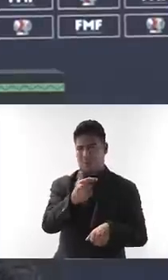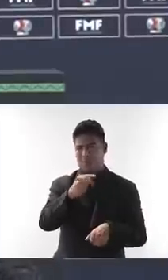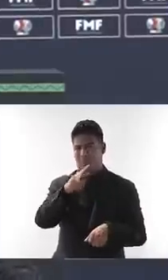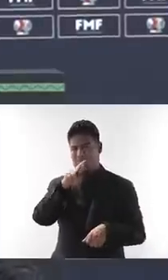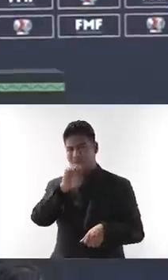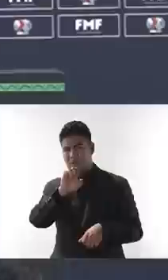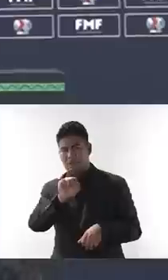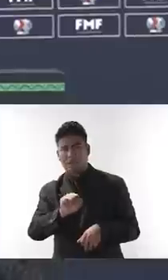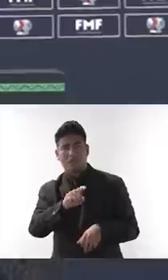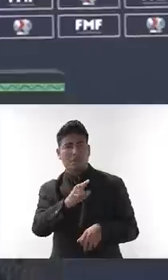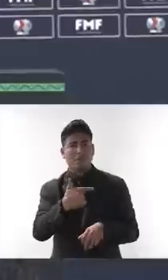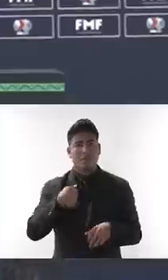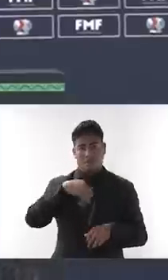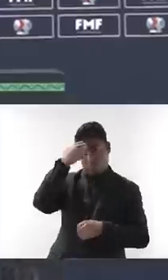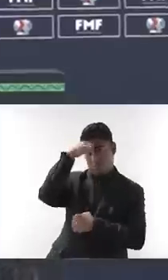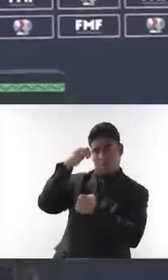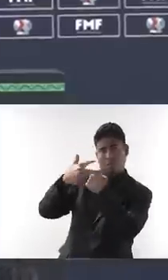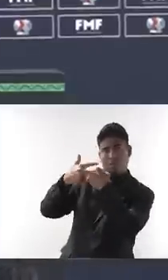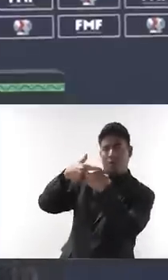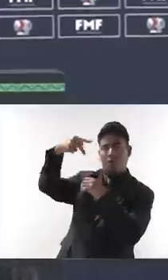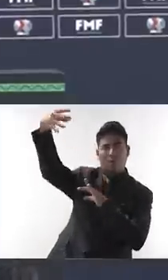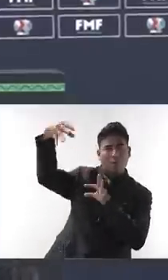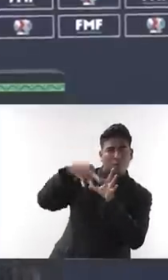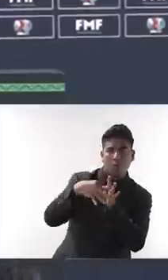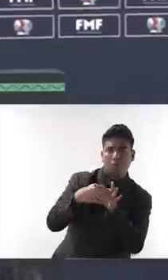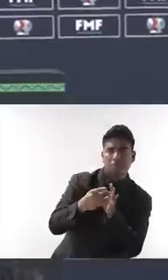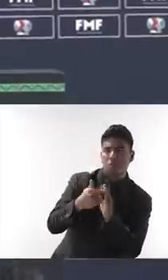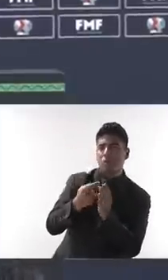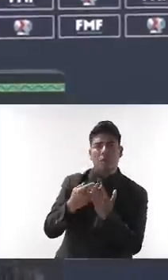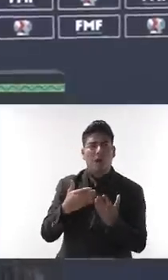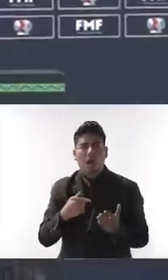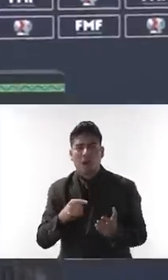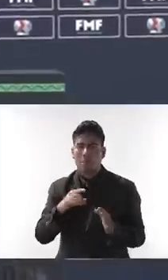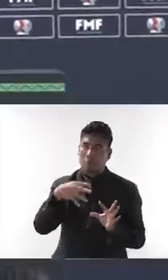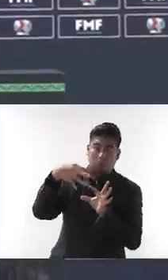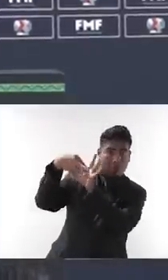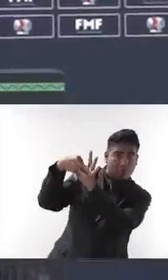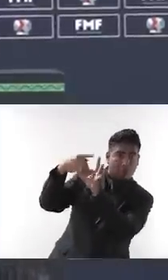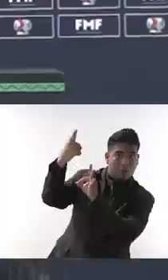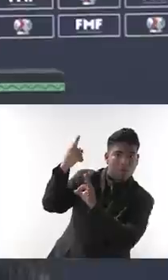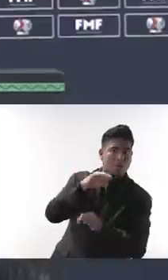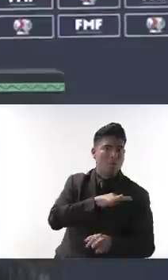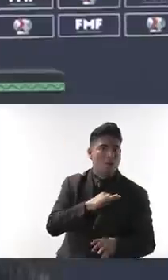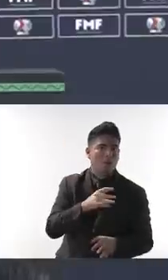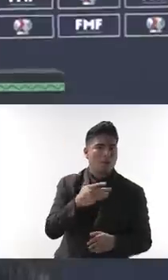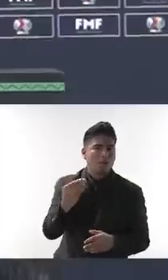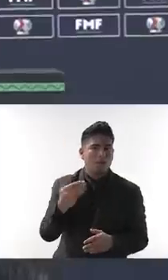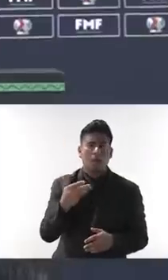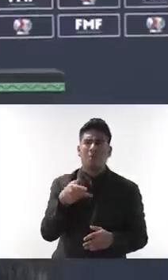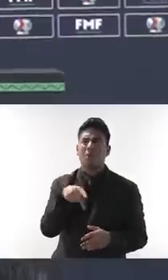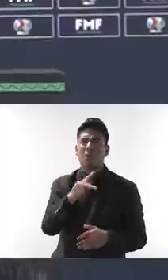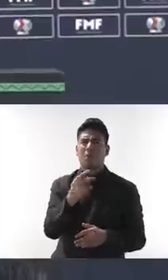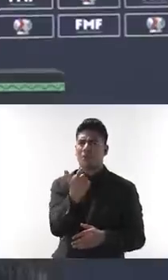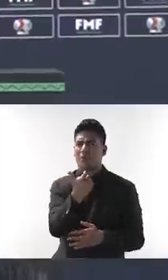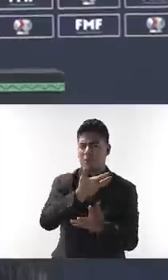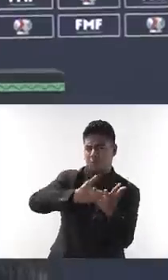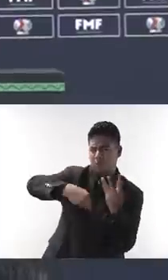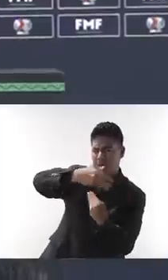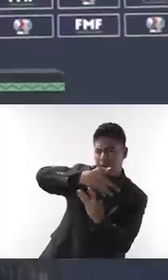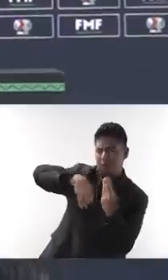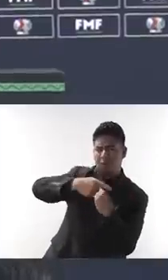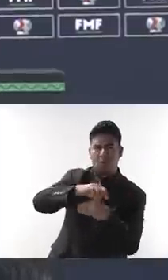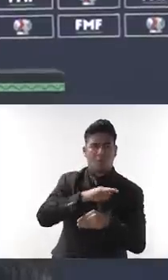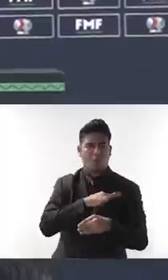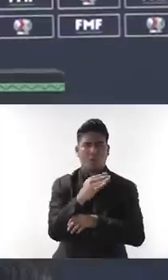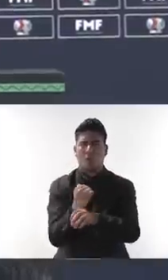un chico como Diego Lainez dice, me vengo a México, ¿no? Después de estar 4 años en Europa. Entonces, ¿cómo van a regular eso? O sea, la parte de en